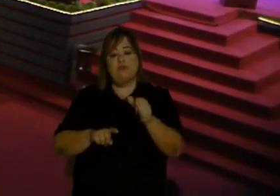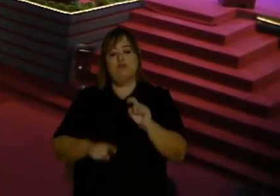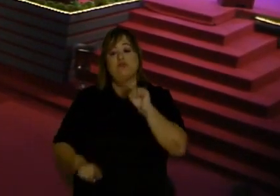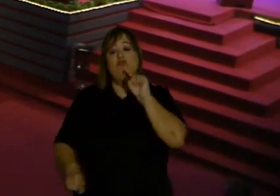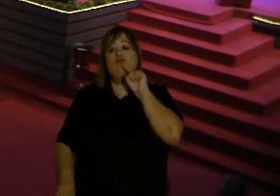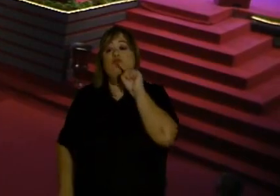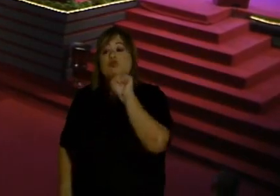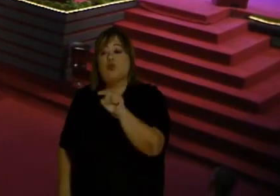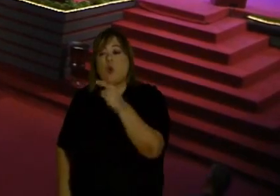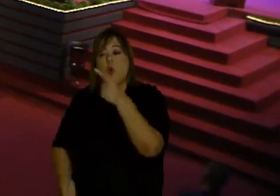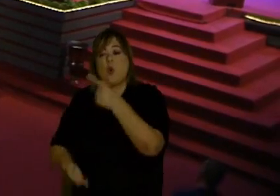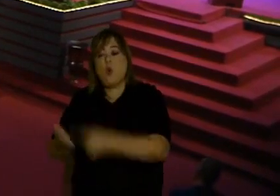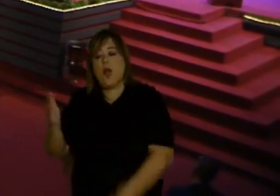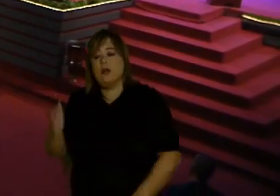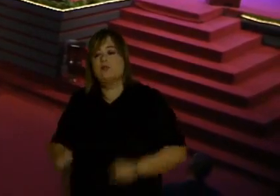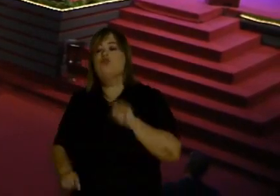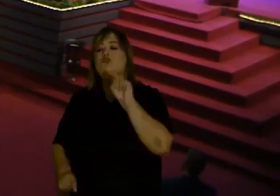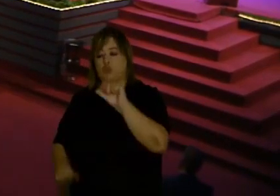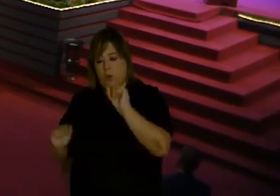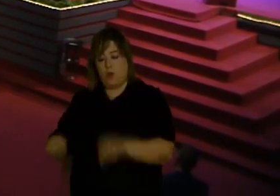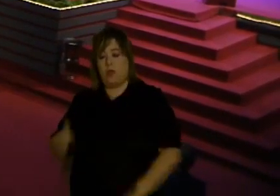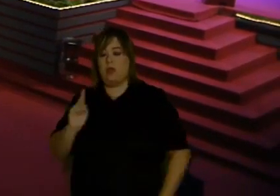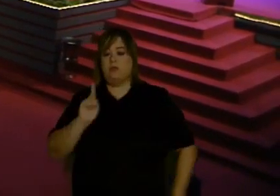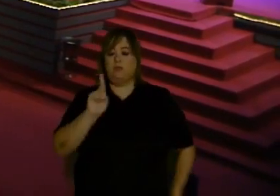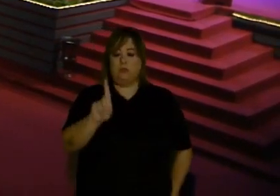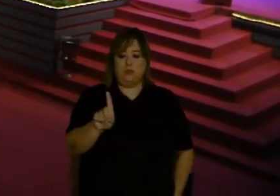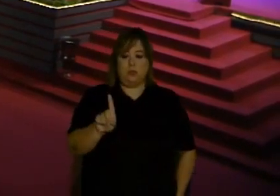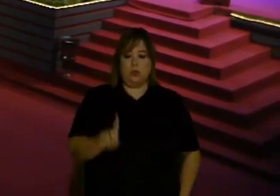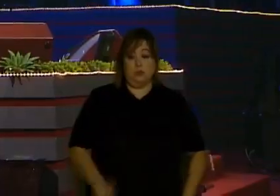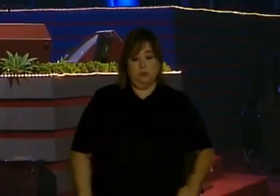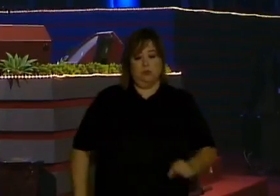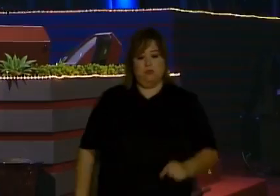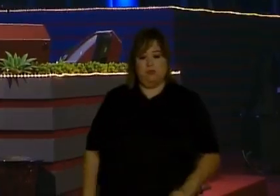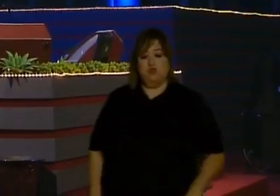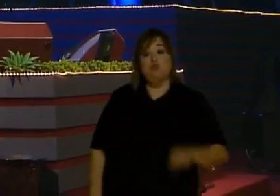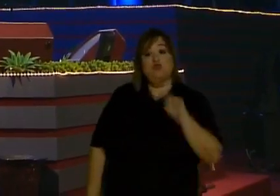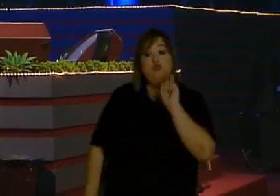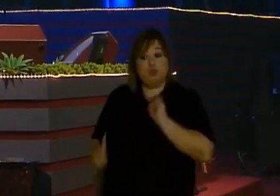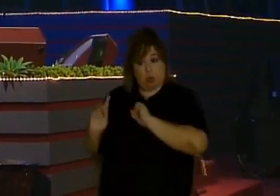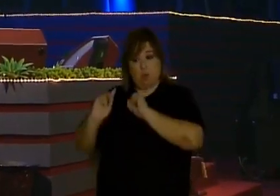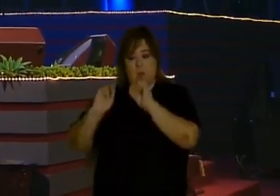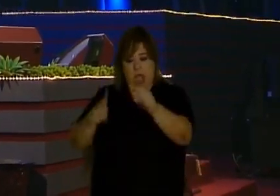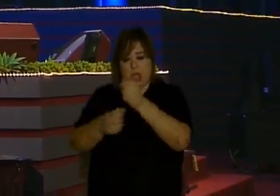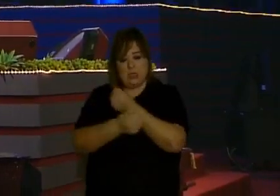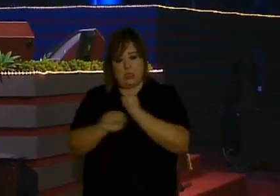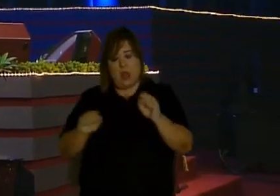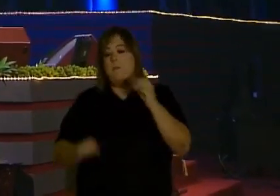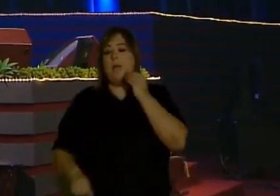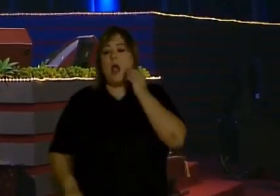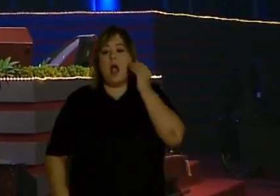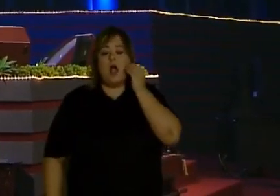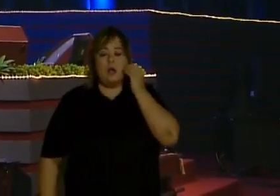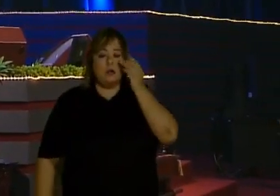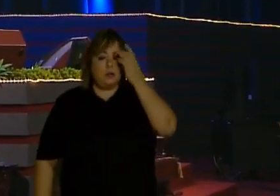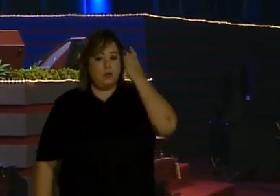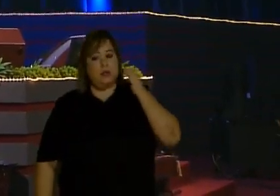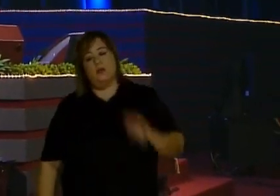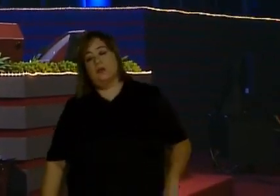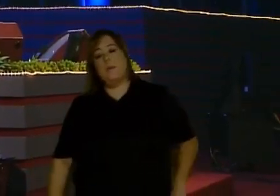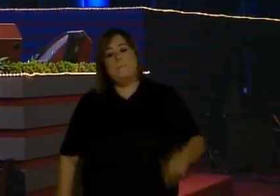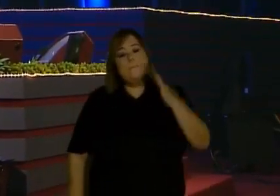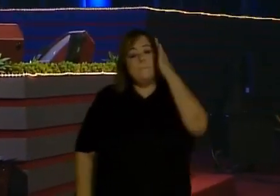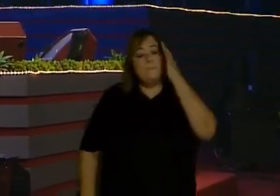O sea, hay gente, mi esposo no quiere volver. Pues vaya usted, salve su casa. ¿Cuánto entienden? Esto es